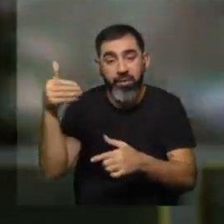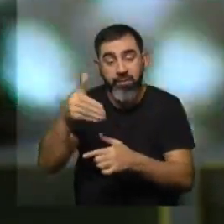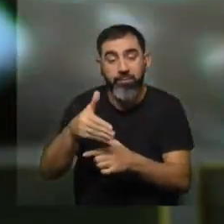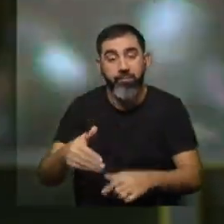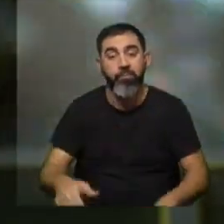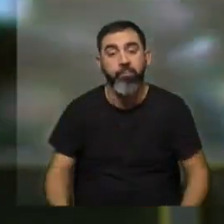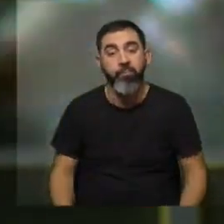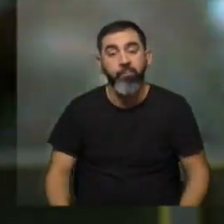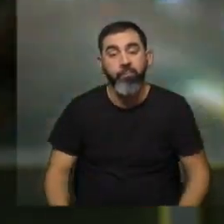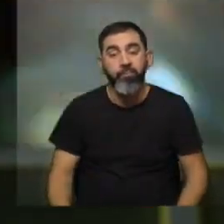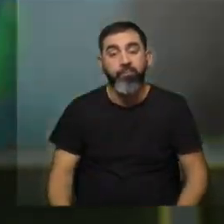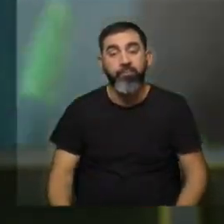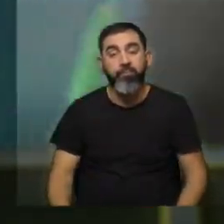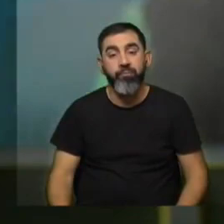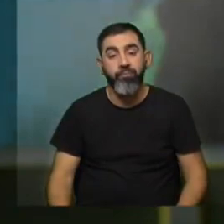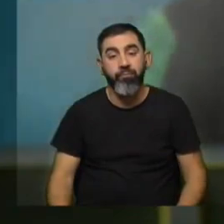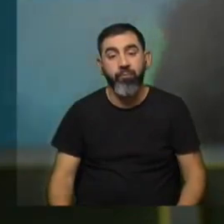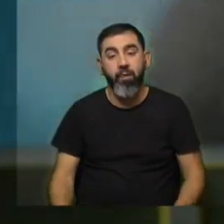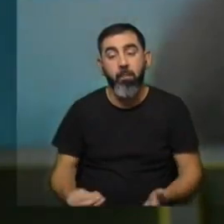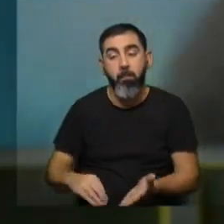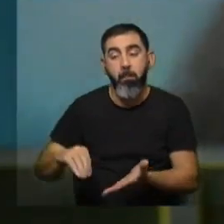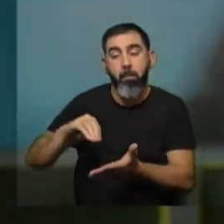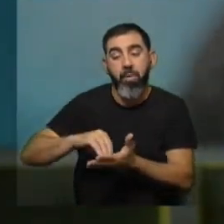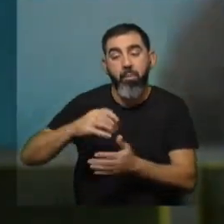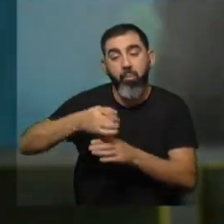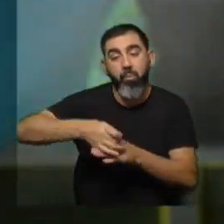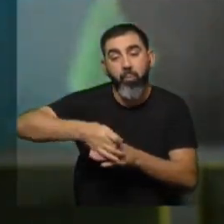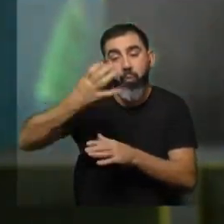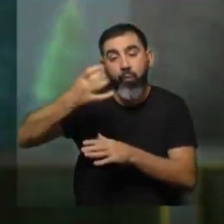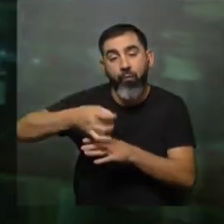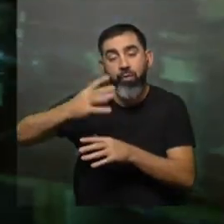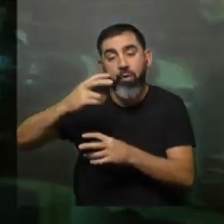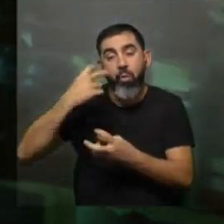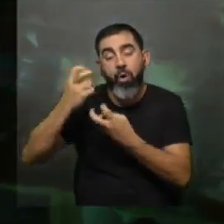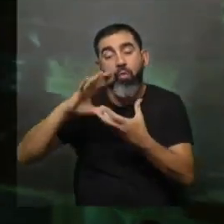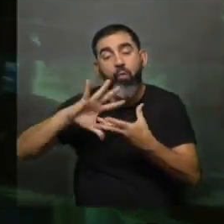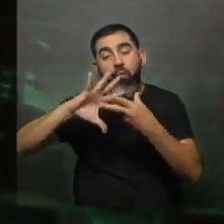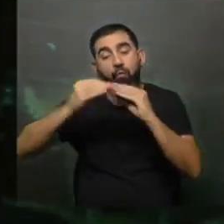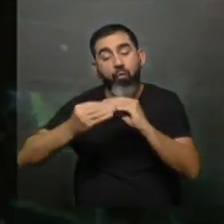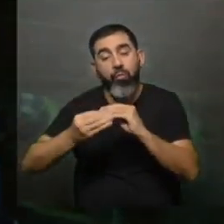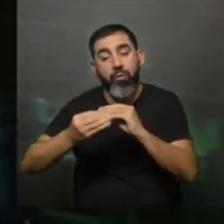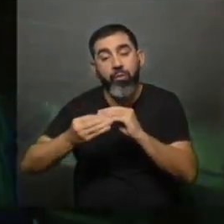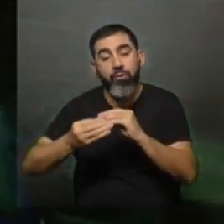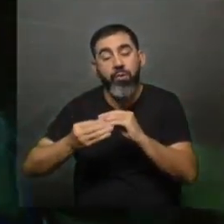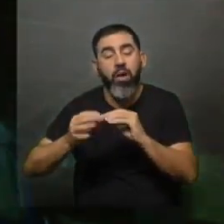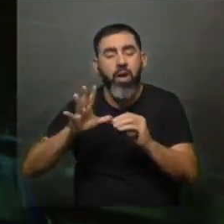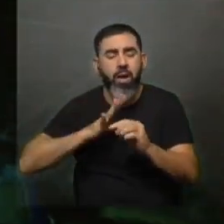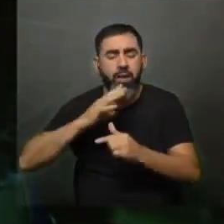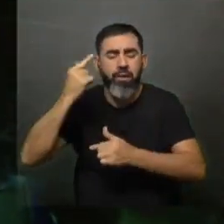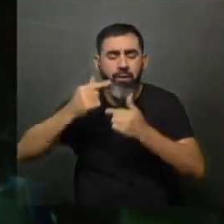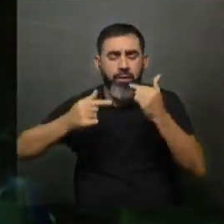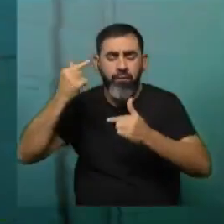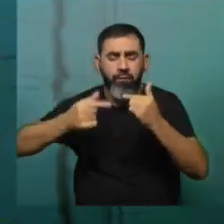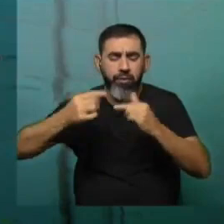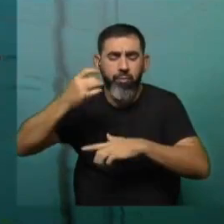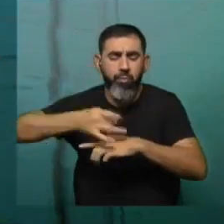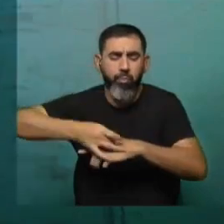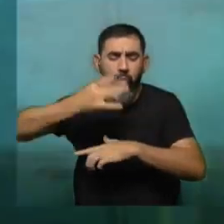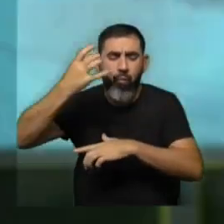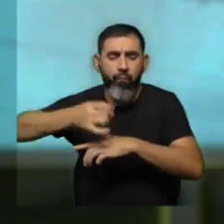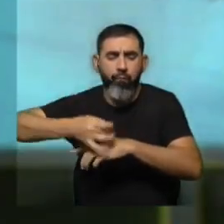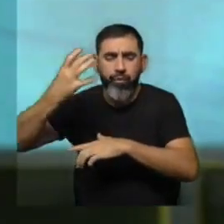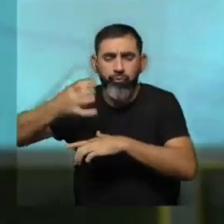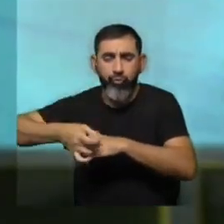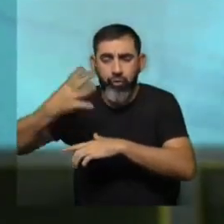decíamos más temprano, se reforzó con otras disciplinas para buscar alternativas. Se sumaron limnólogos, oceanógrafos, biólogos,